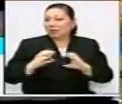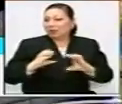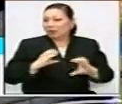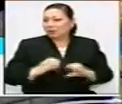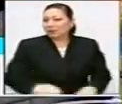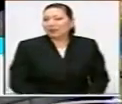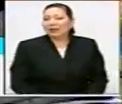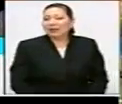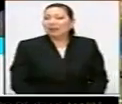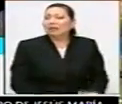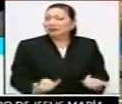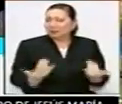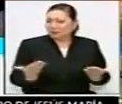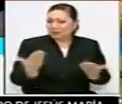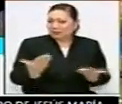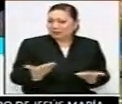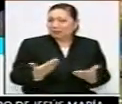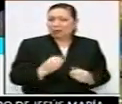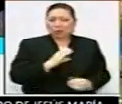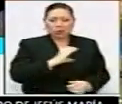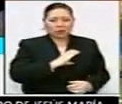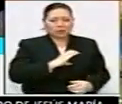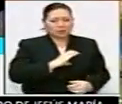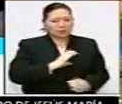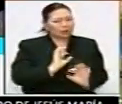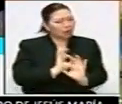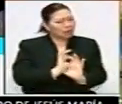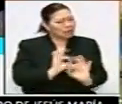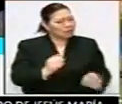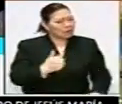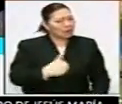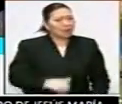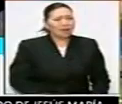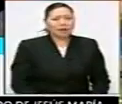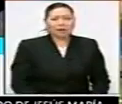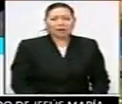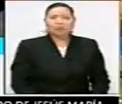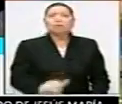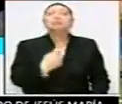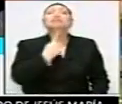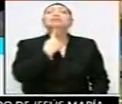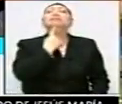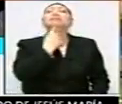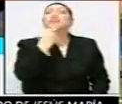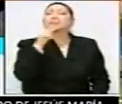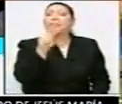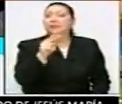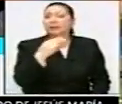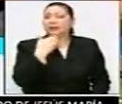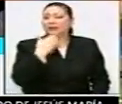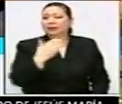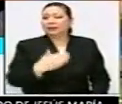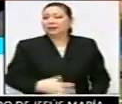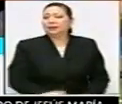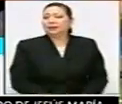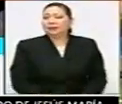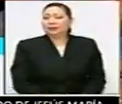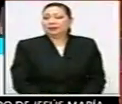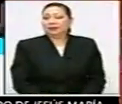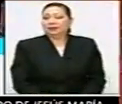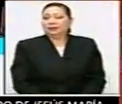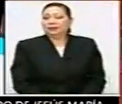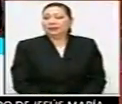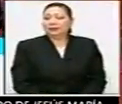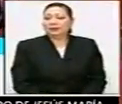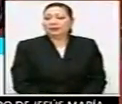comunicación. Estamos aquí con la conciencia bien limpia, con el frente bien en alto. Muchas gracias.